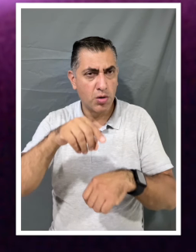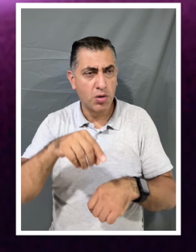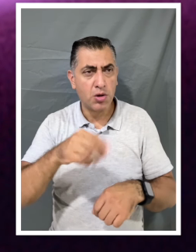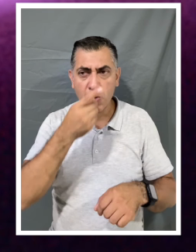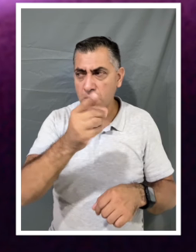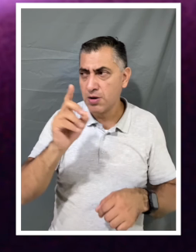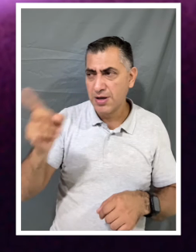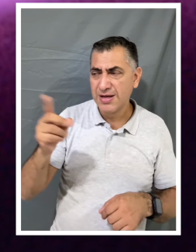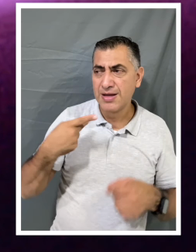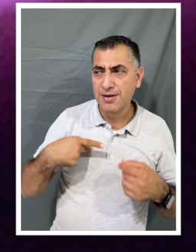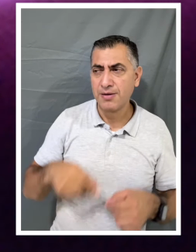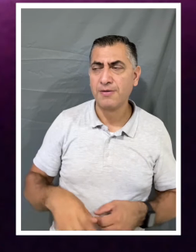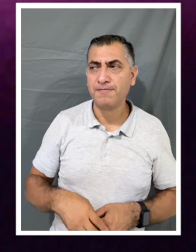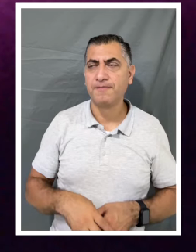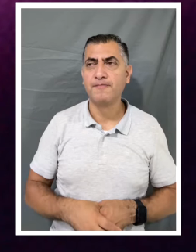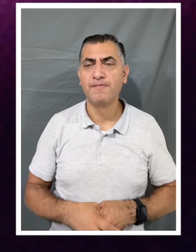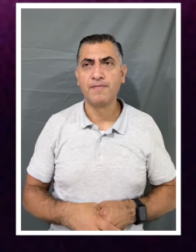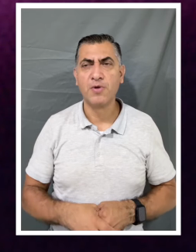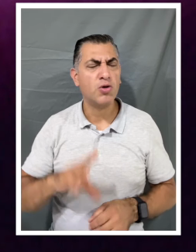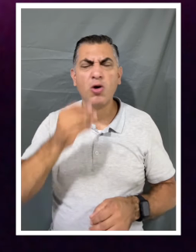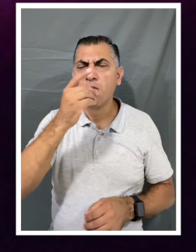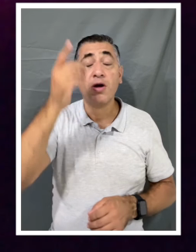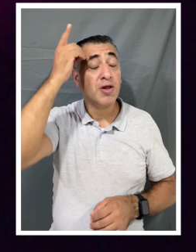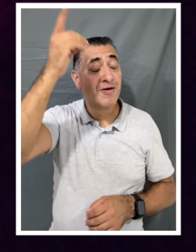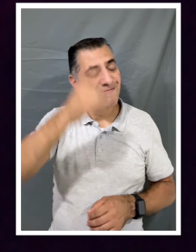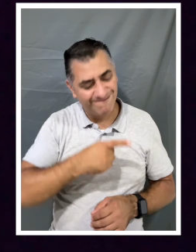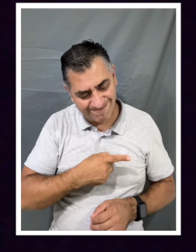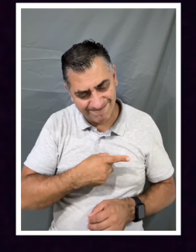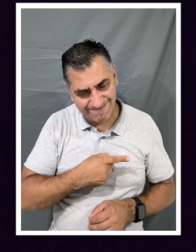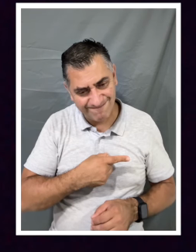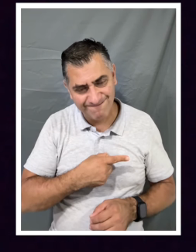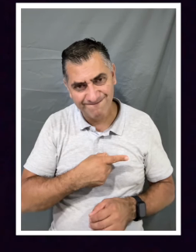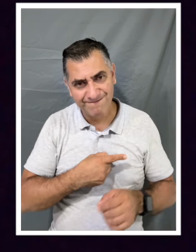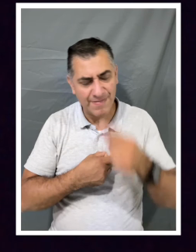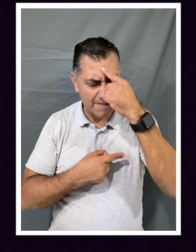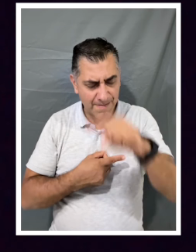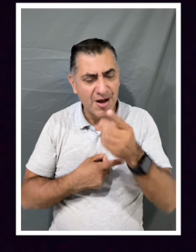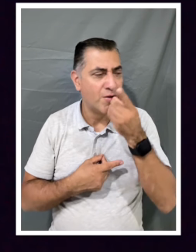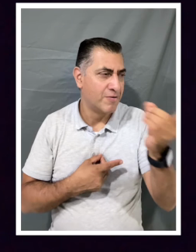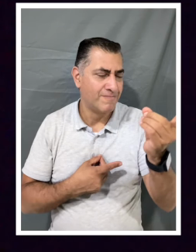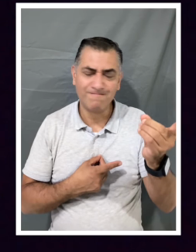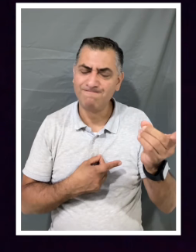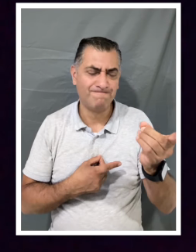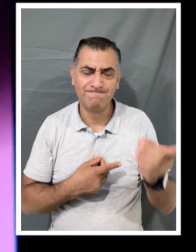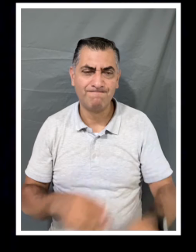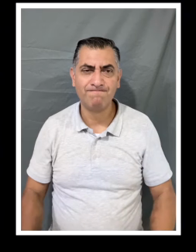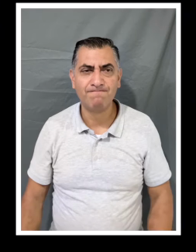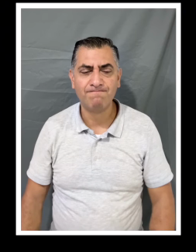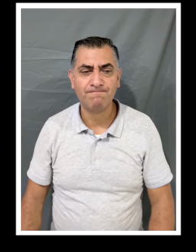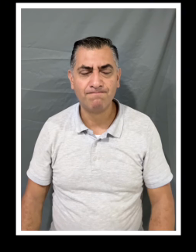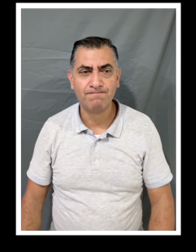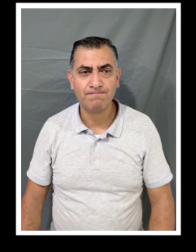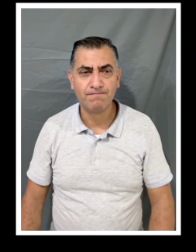decirle a otra persona no digas Dios me dijo qué Dios me dijo que te dijera por favor evítate esa